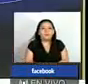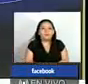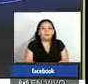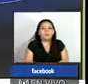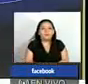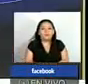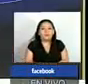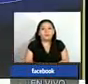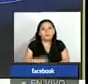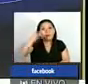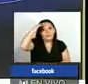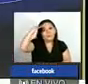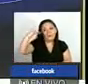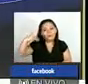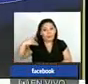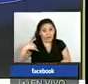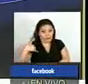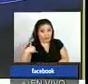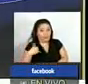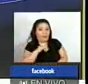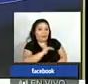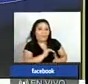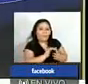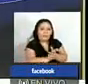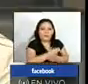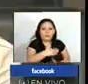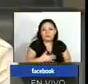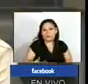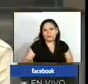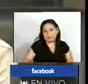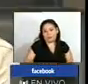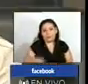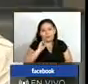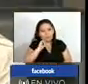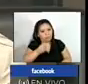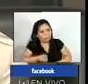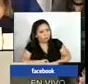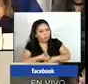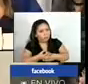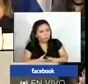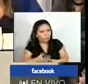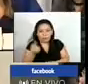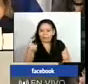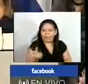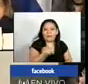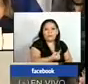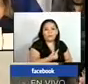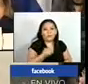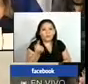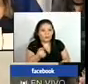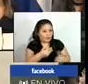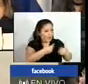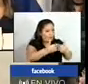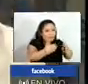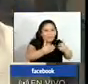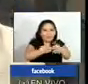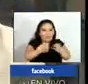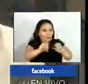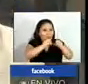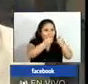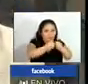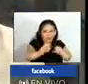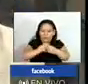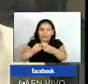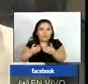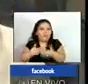Y la primera dama de la República, Gabriela de Bukele, destacó la participación de representantes de organizaciones no